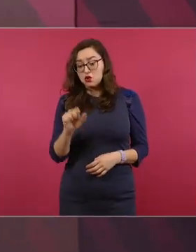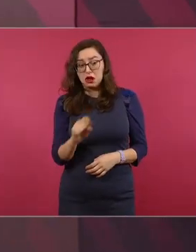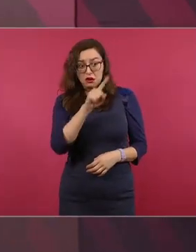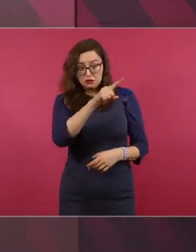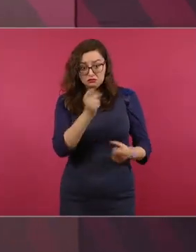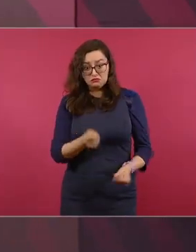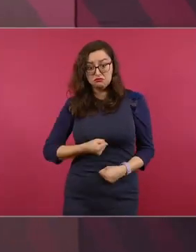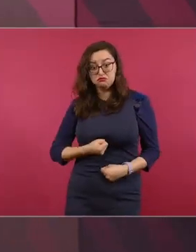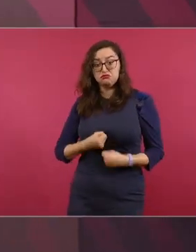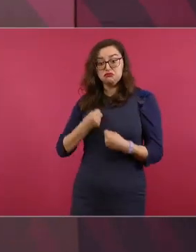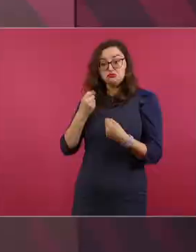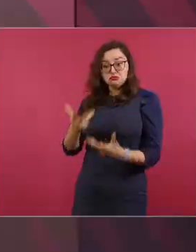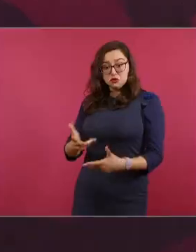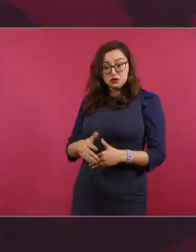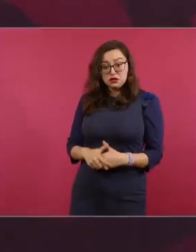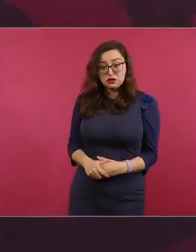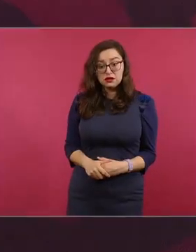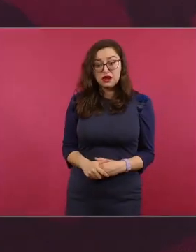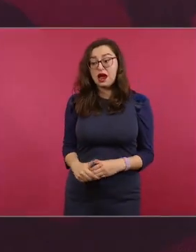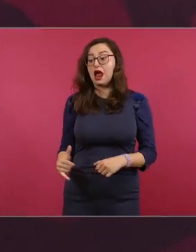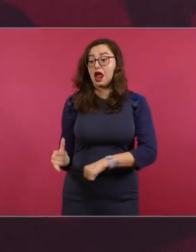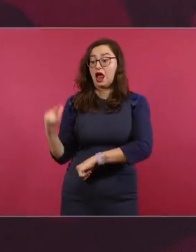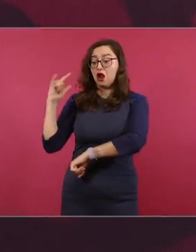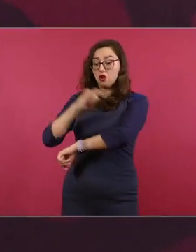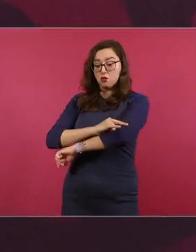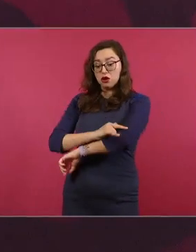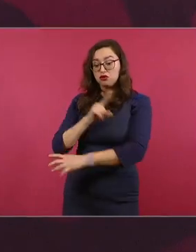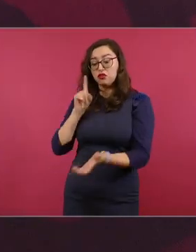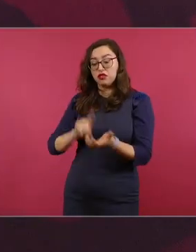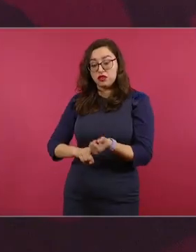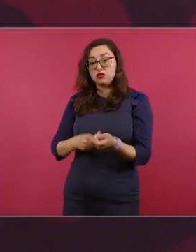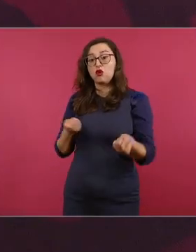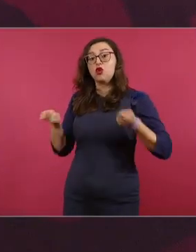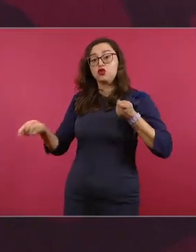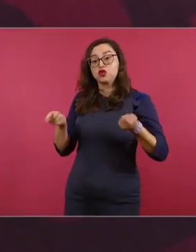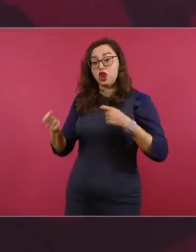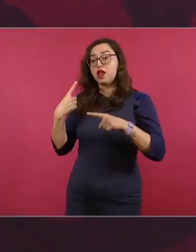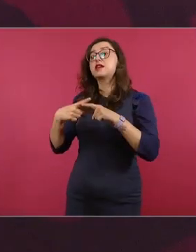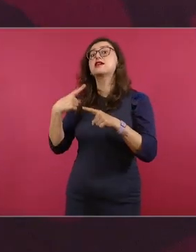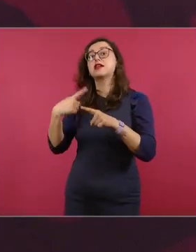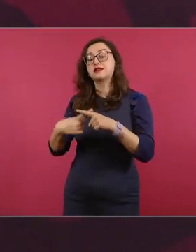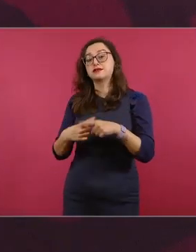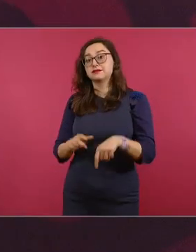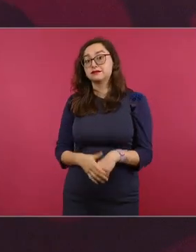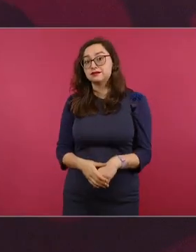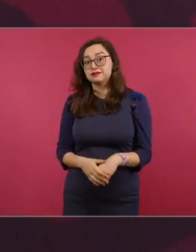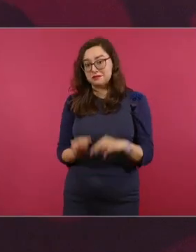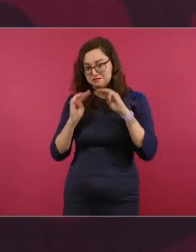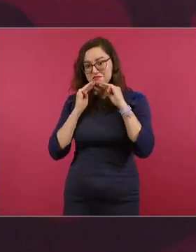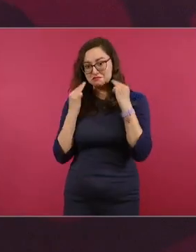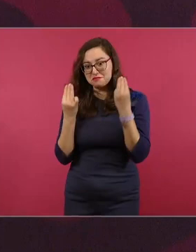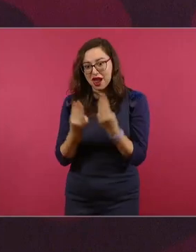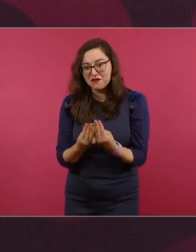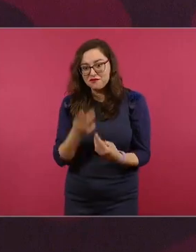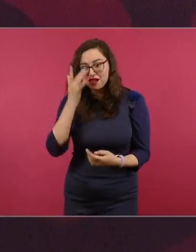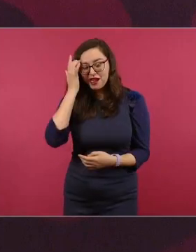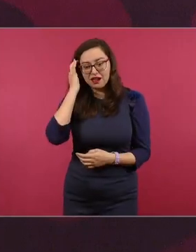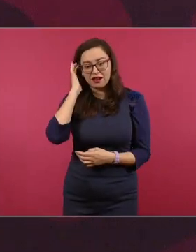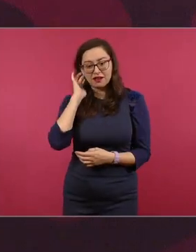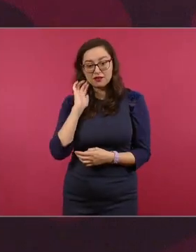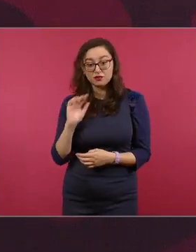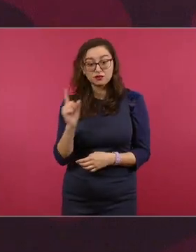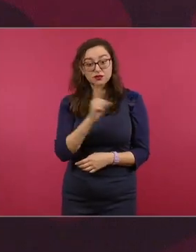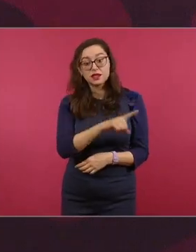de que había una clave en el aeropuerto de la ciudad, no